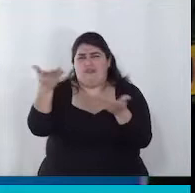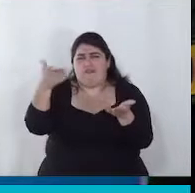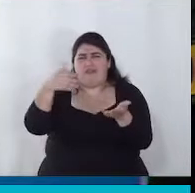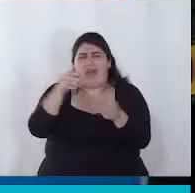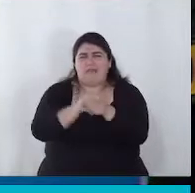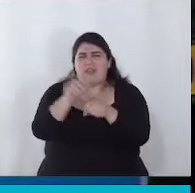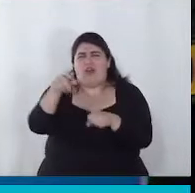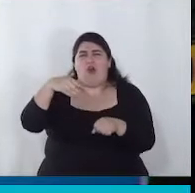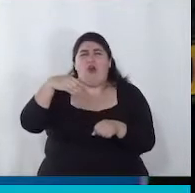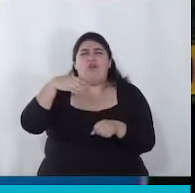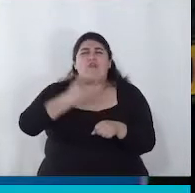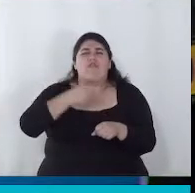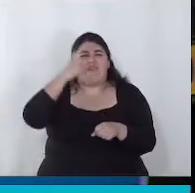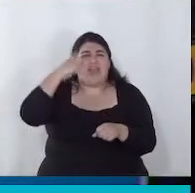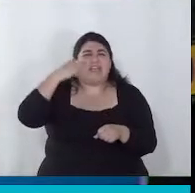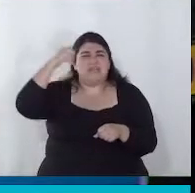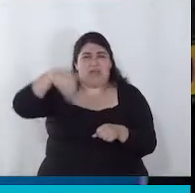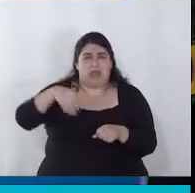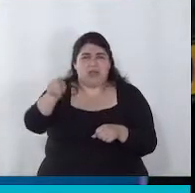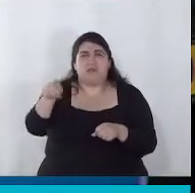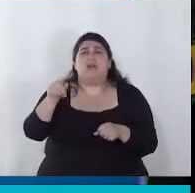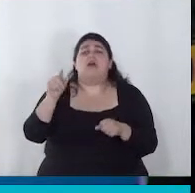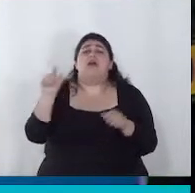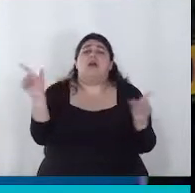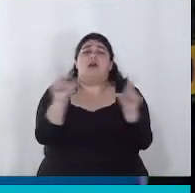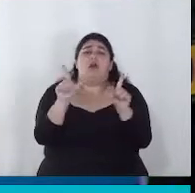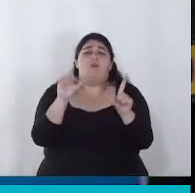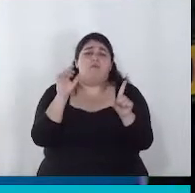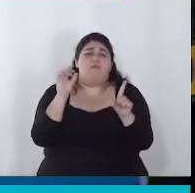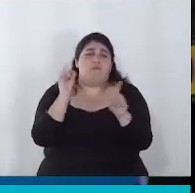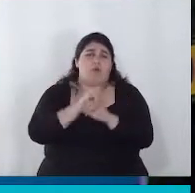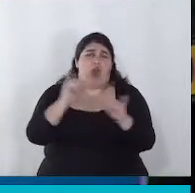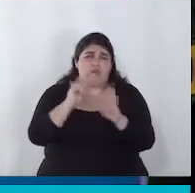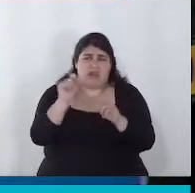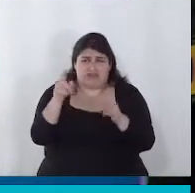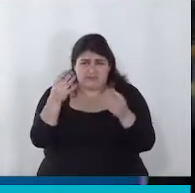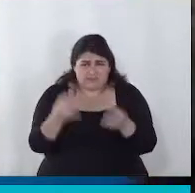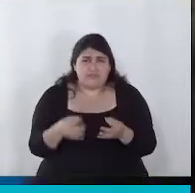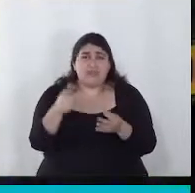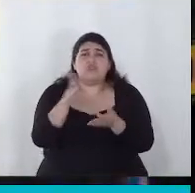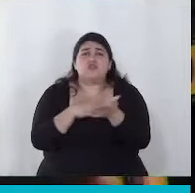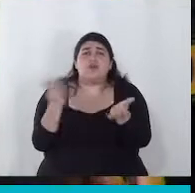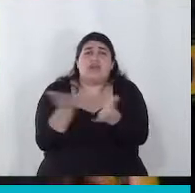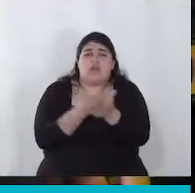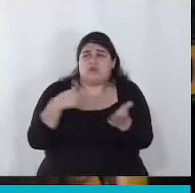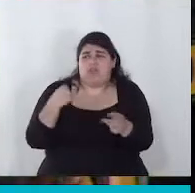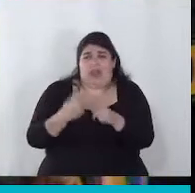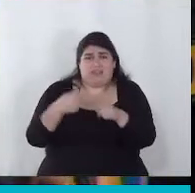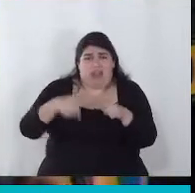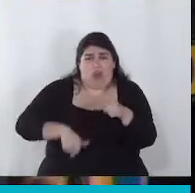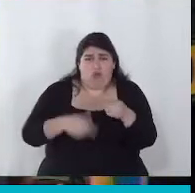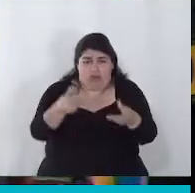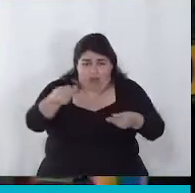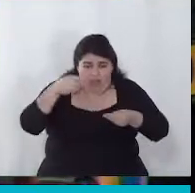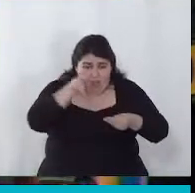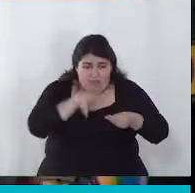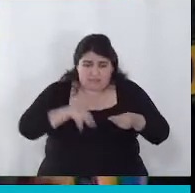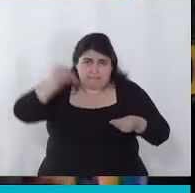de la coacción agravada para que pudieran imputarle ese delito en una causa que no pudimos ver hasta un mes después